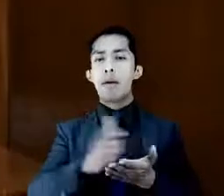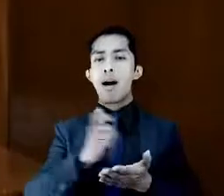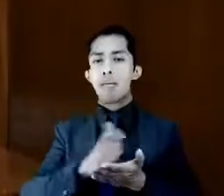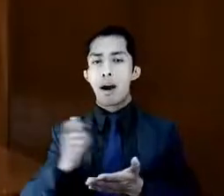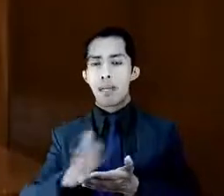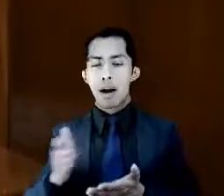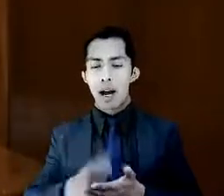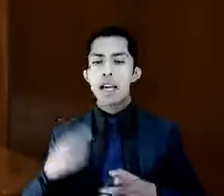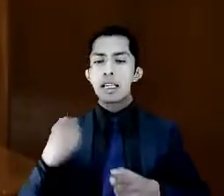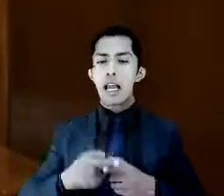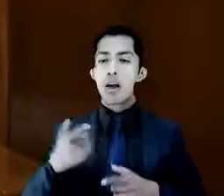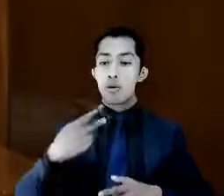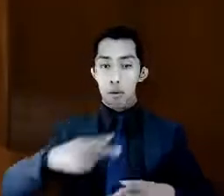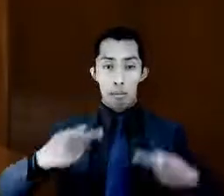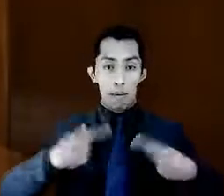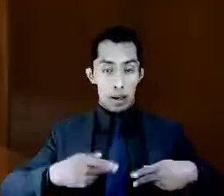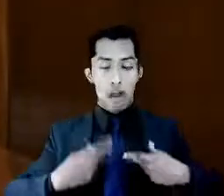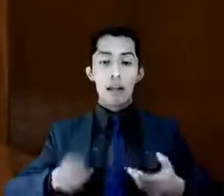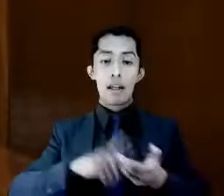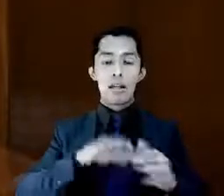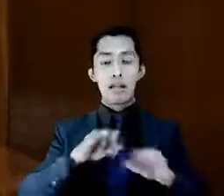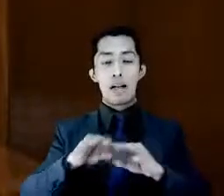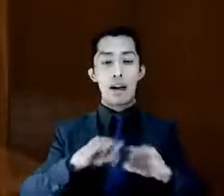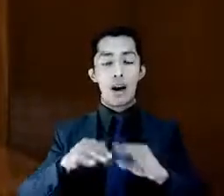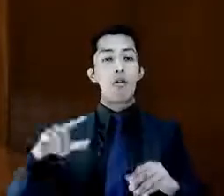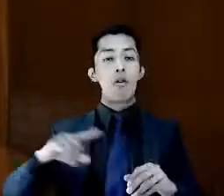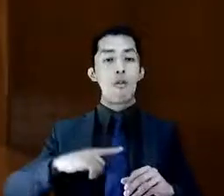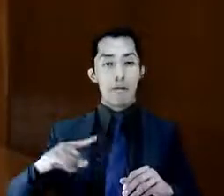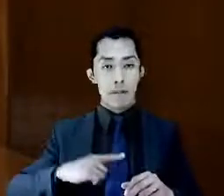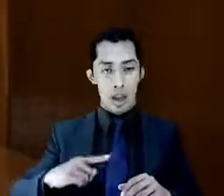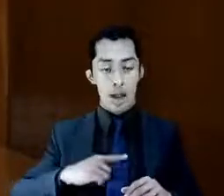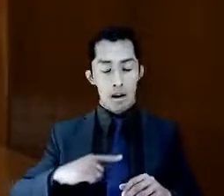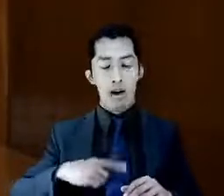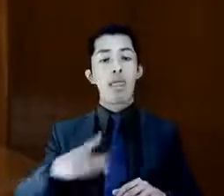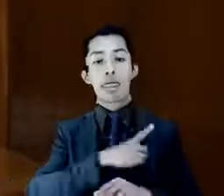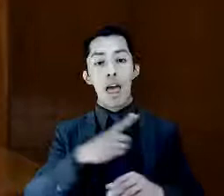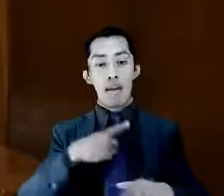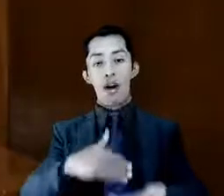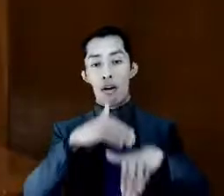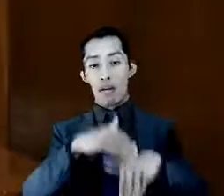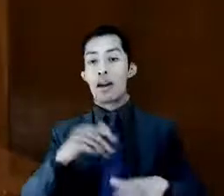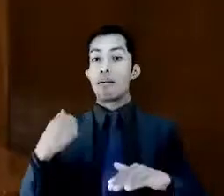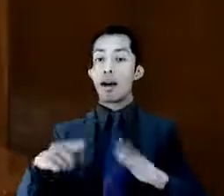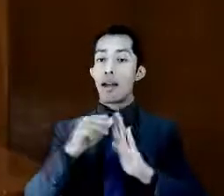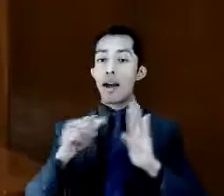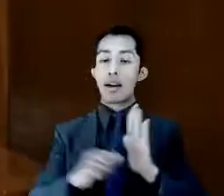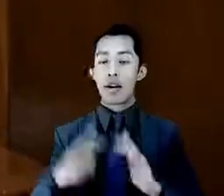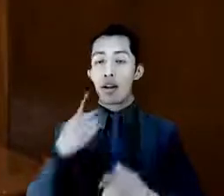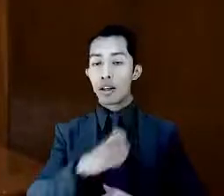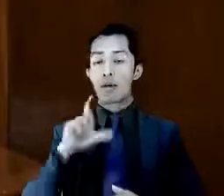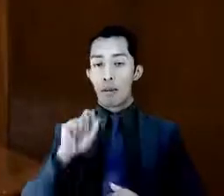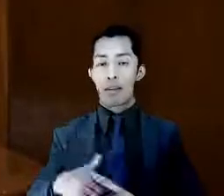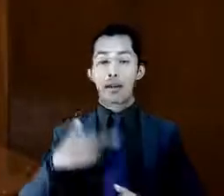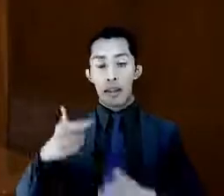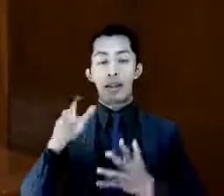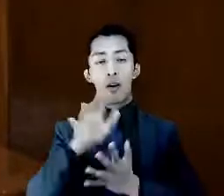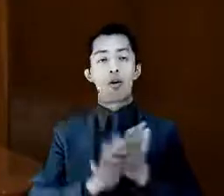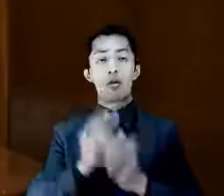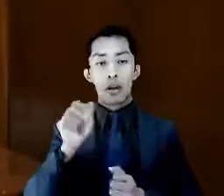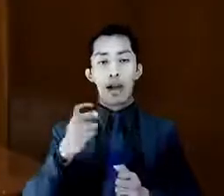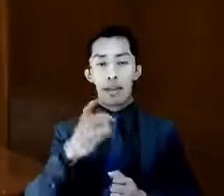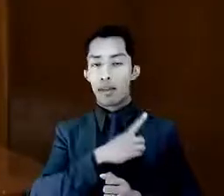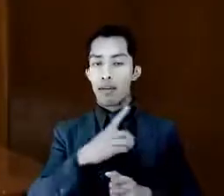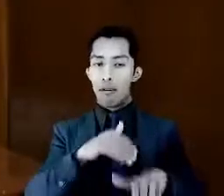que percibían sus personas servidoras públicas, sujetándose a lo dispuesto en el artículo 127